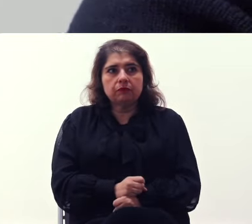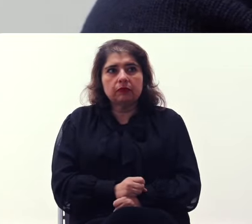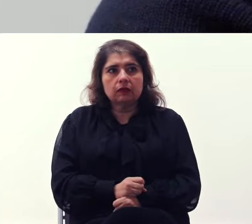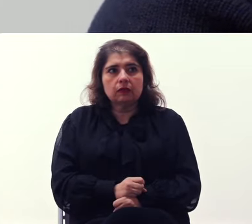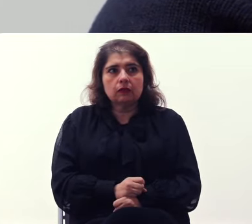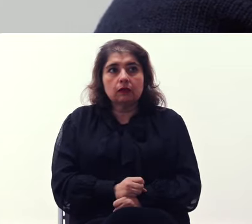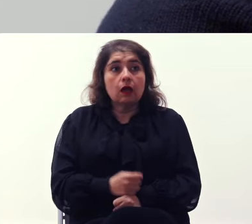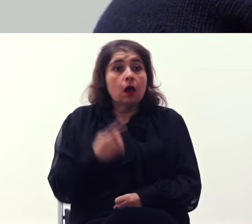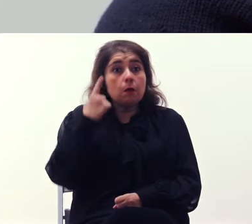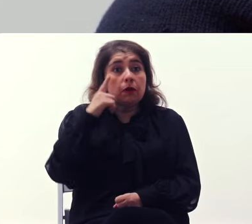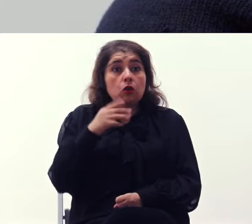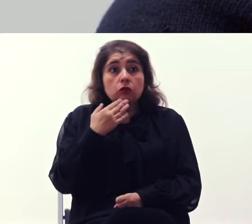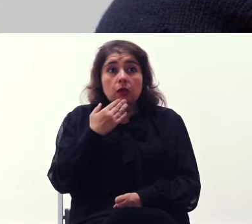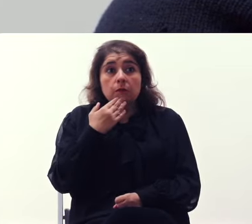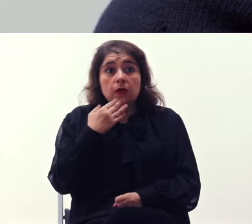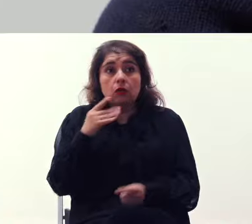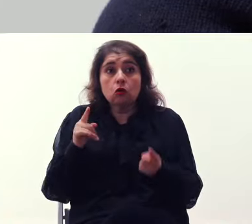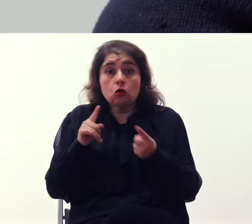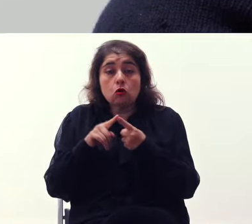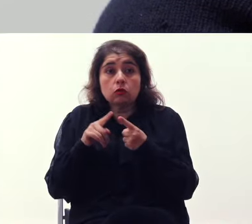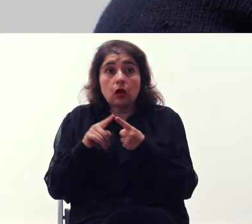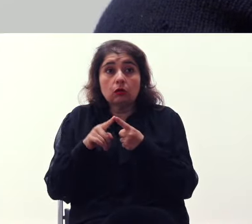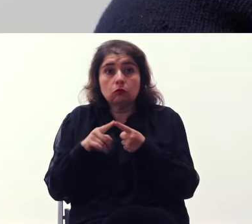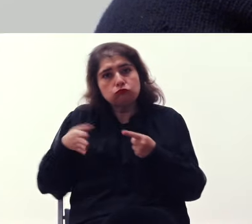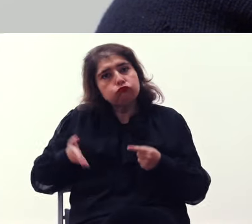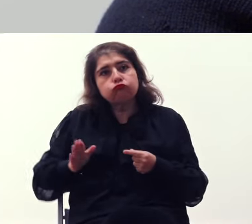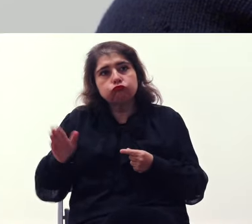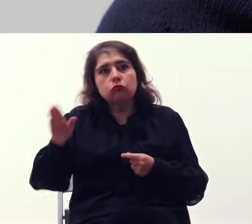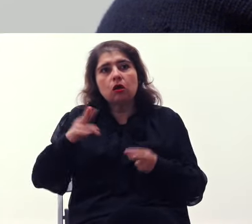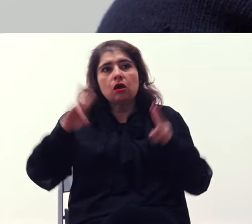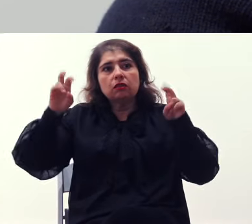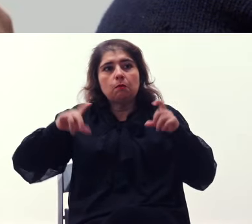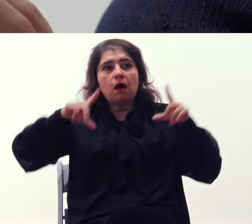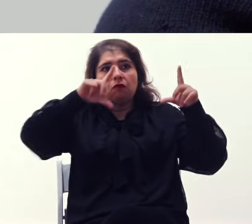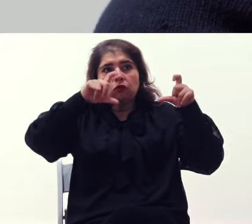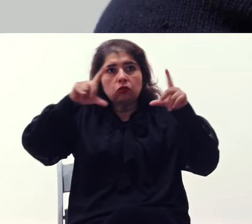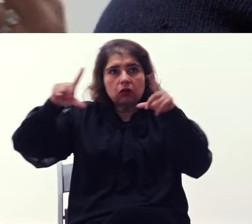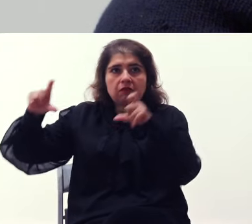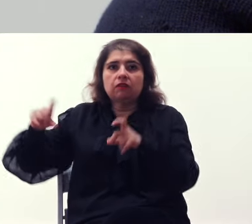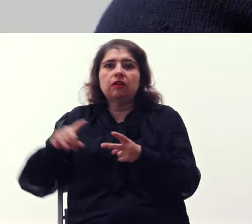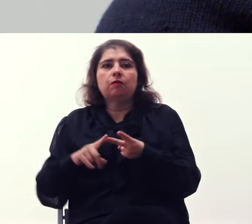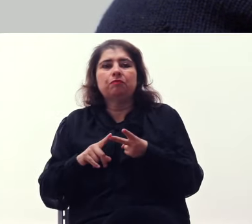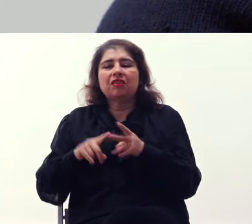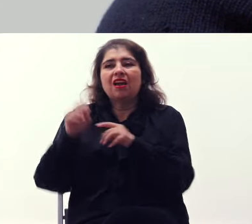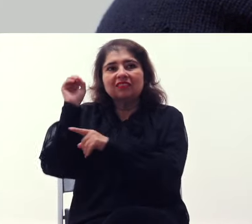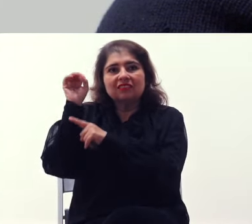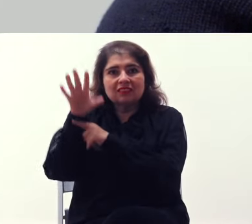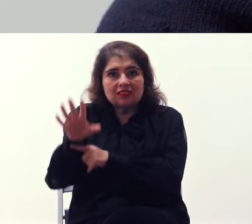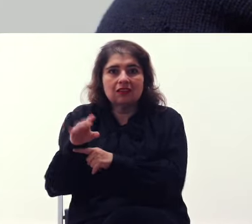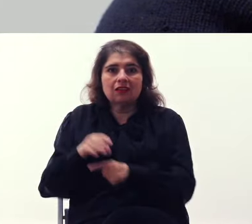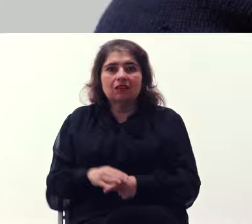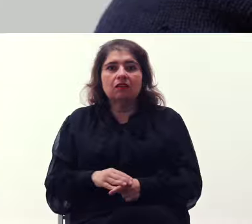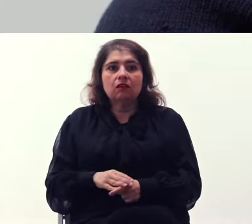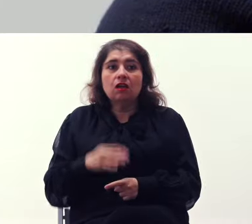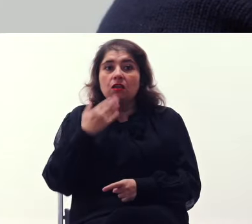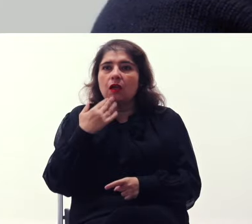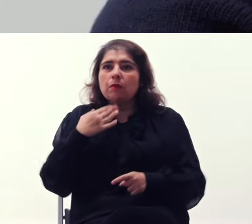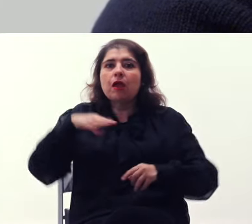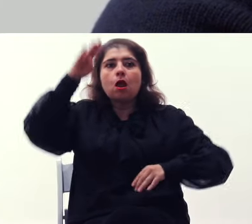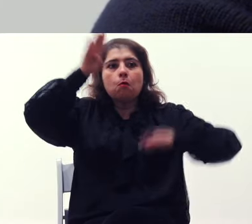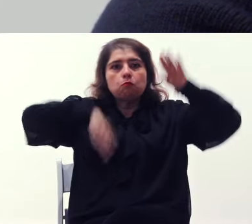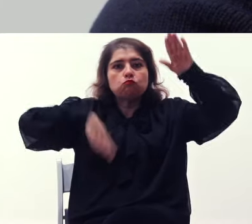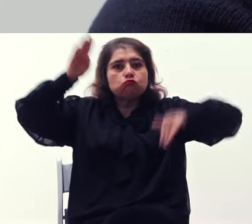nato. Pero Eduardo Vilches estuvo en contacto continuamente con la fotografía, con el cine